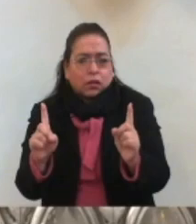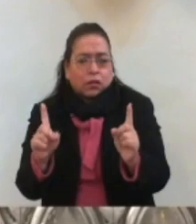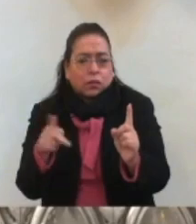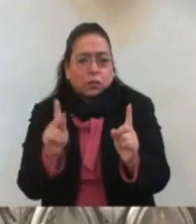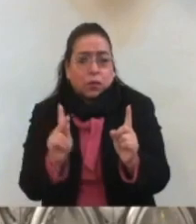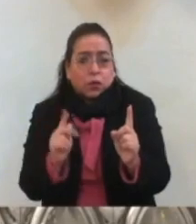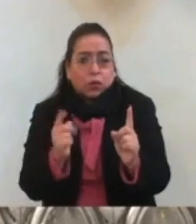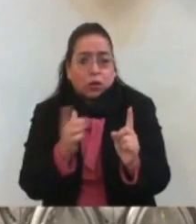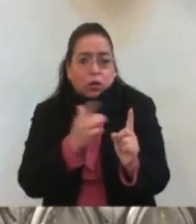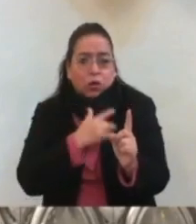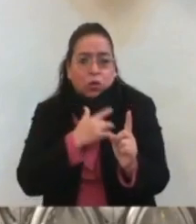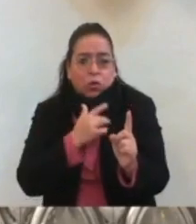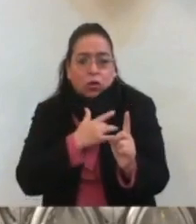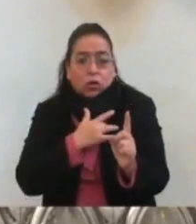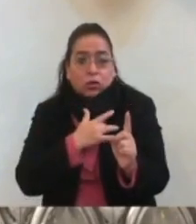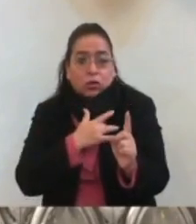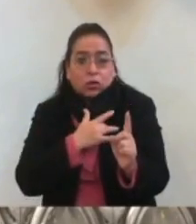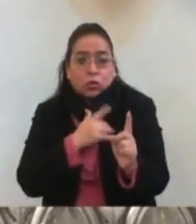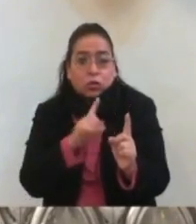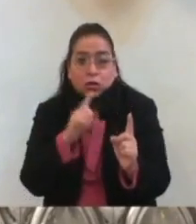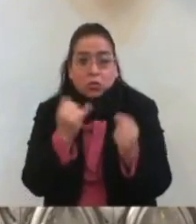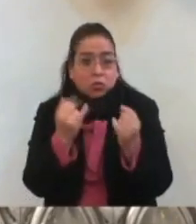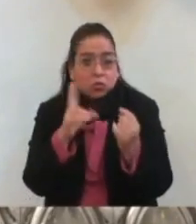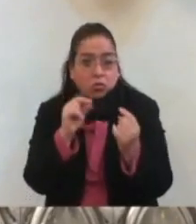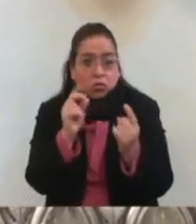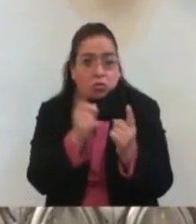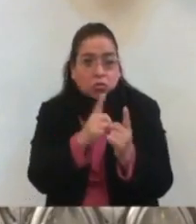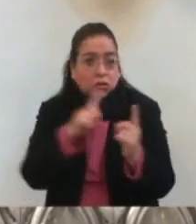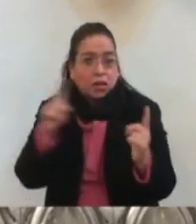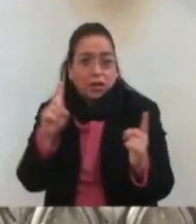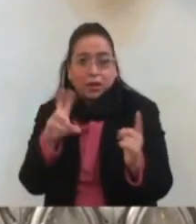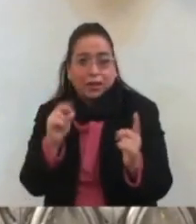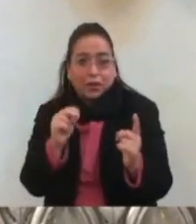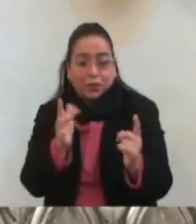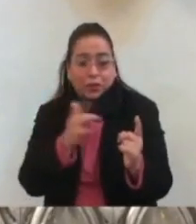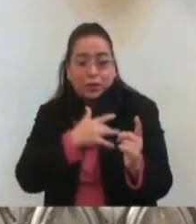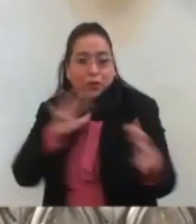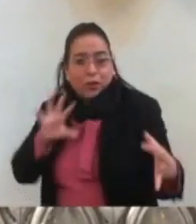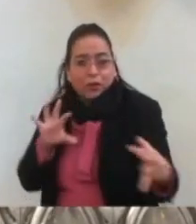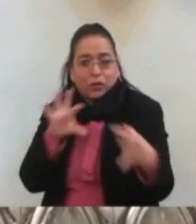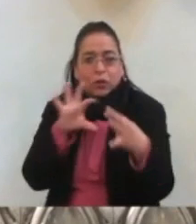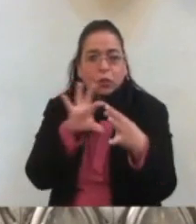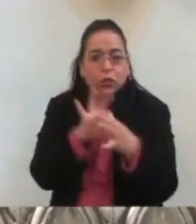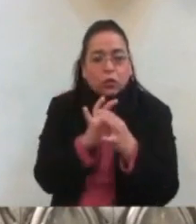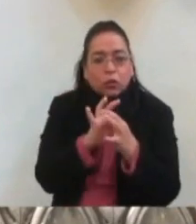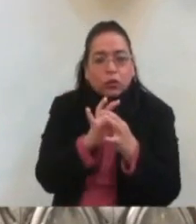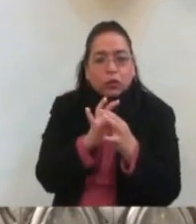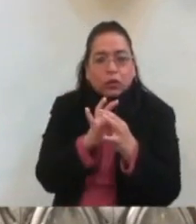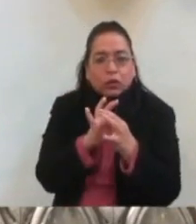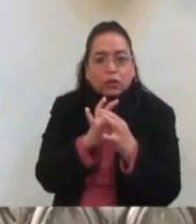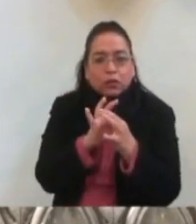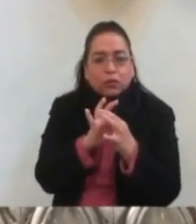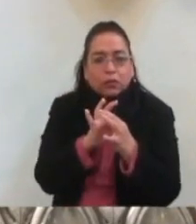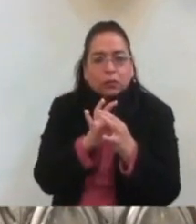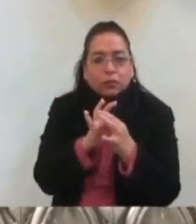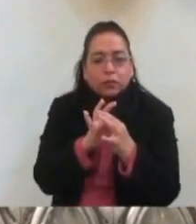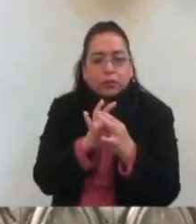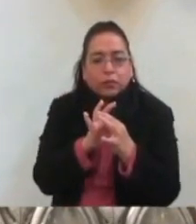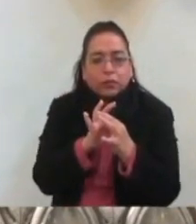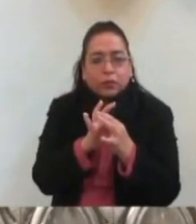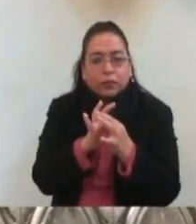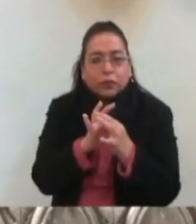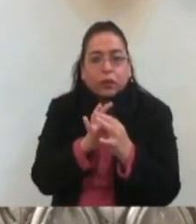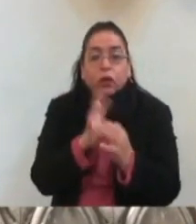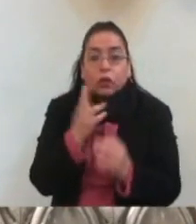corazón no se aleje allí tenemos una bonita